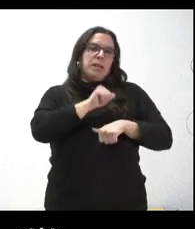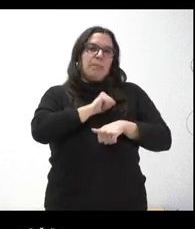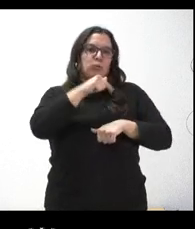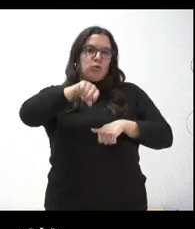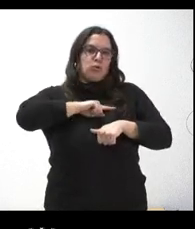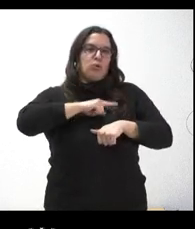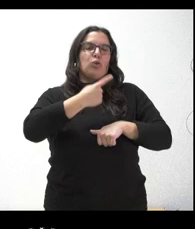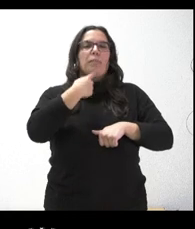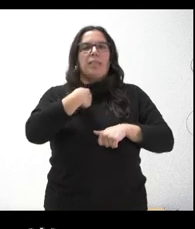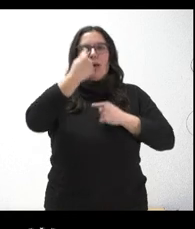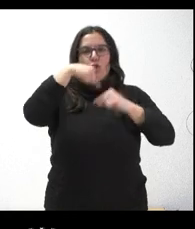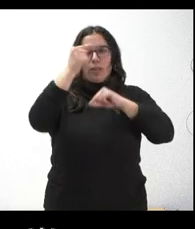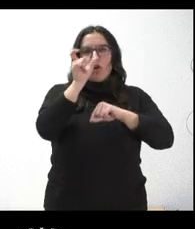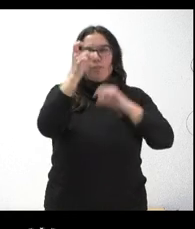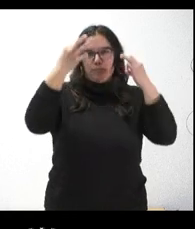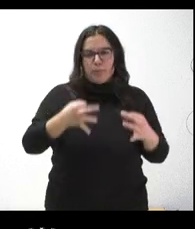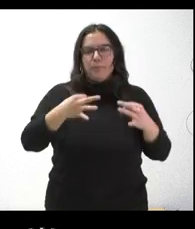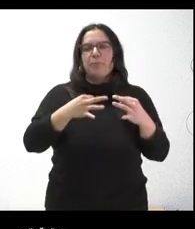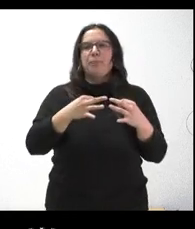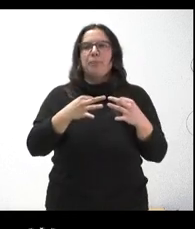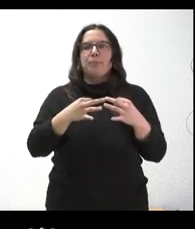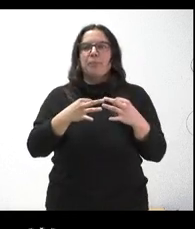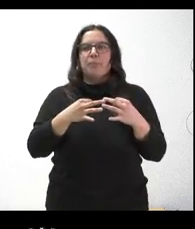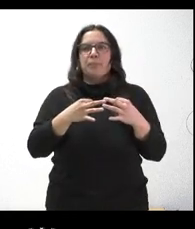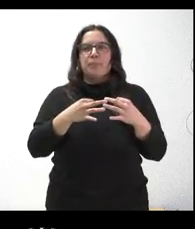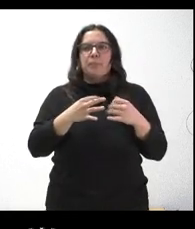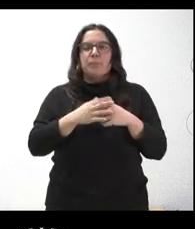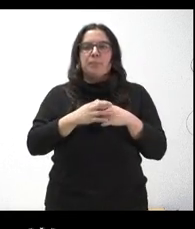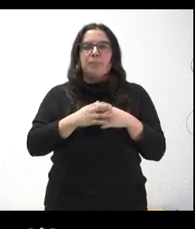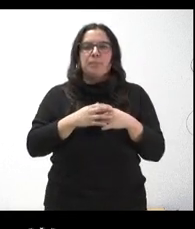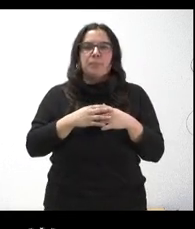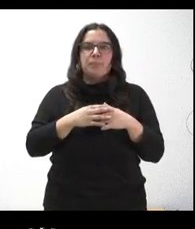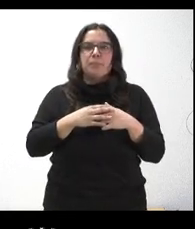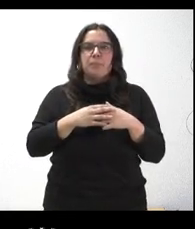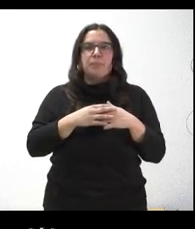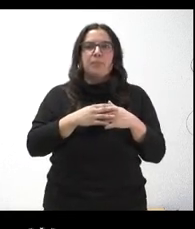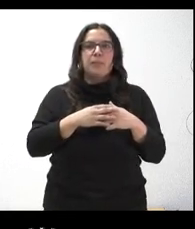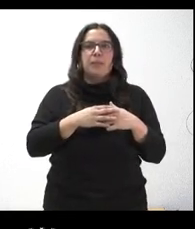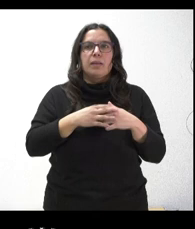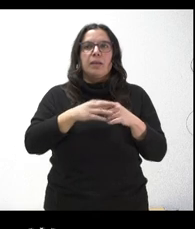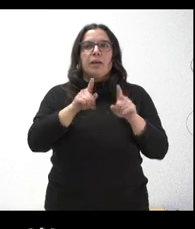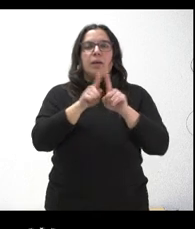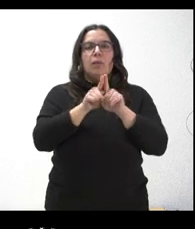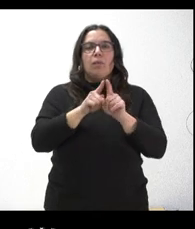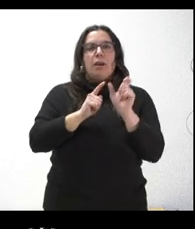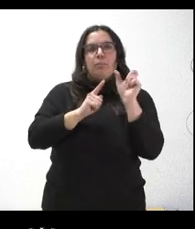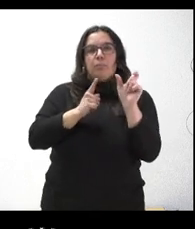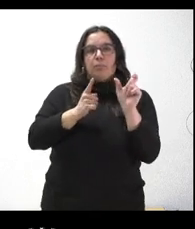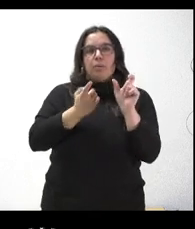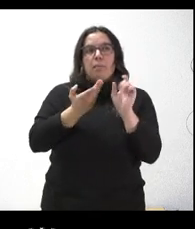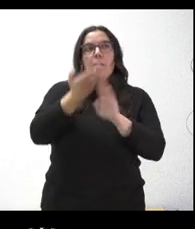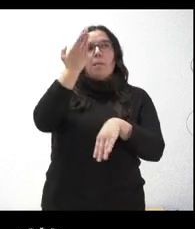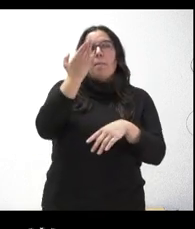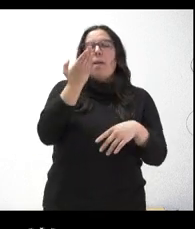León entonces la la cifra correcta eh No nos salía mal de ojo que fuera más elevada Porque ahora mismo se está todavía